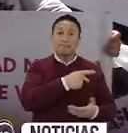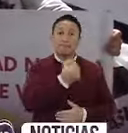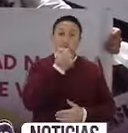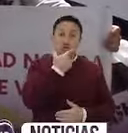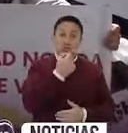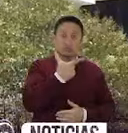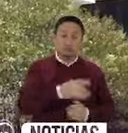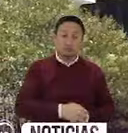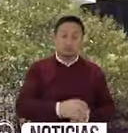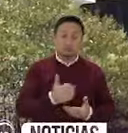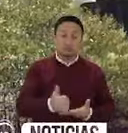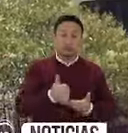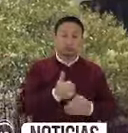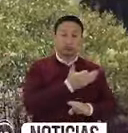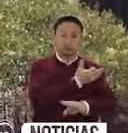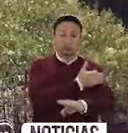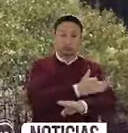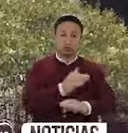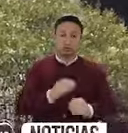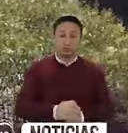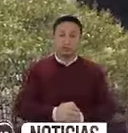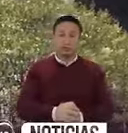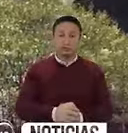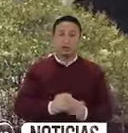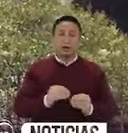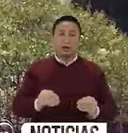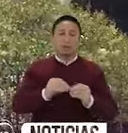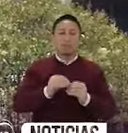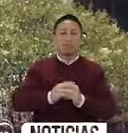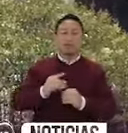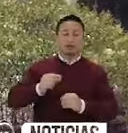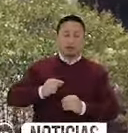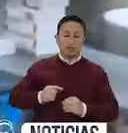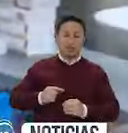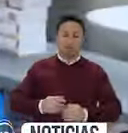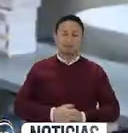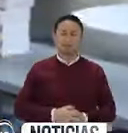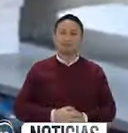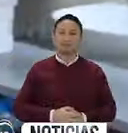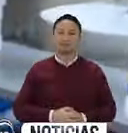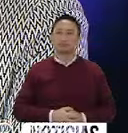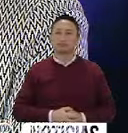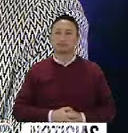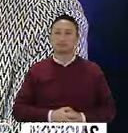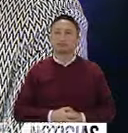medicina para su tratamiento. Les tenemos los detalles más adelante.